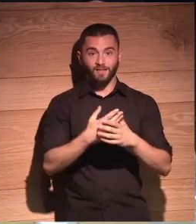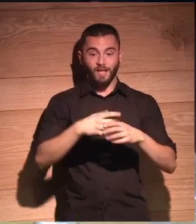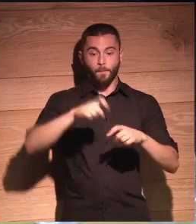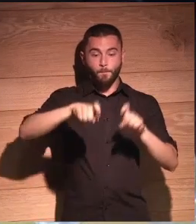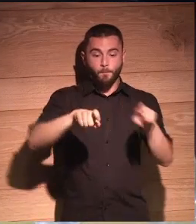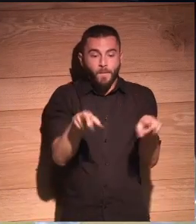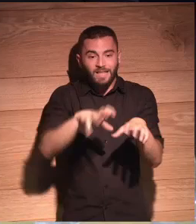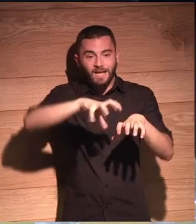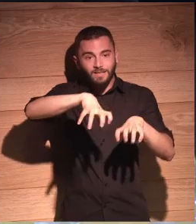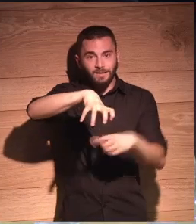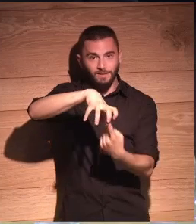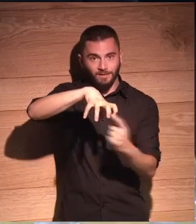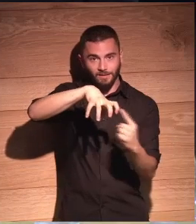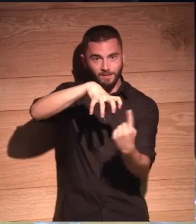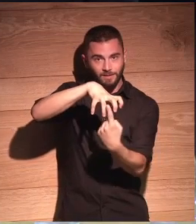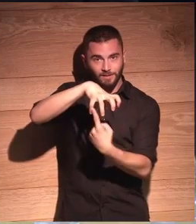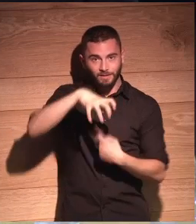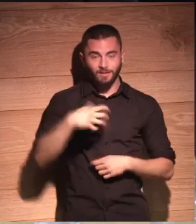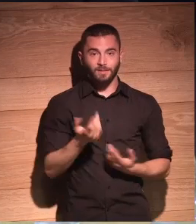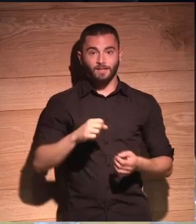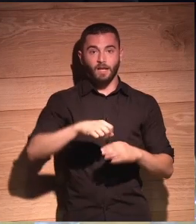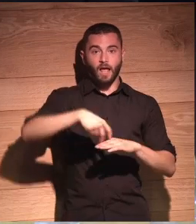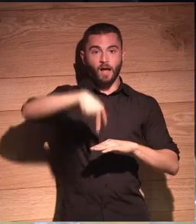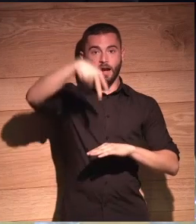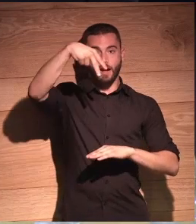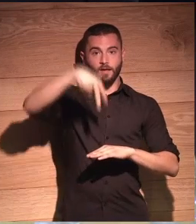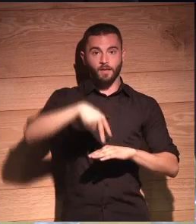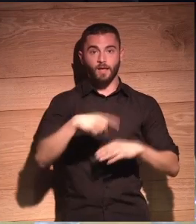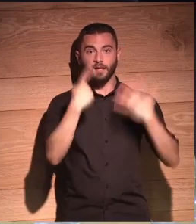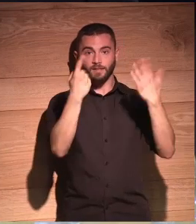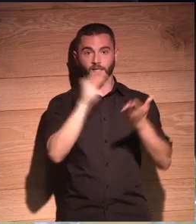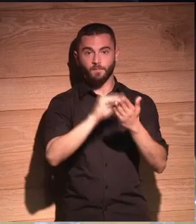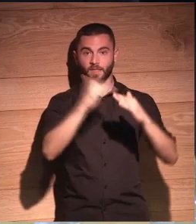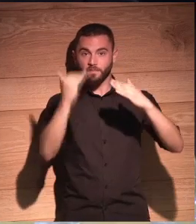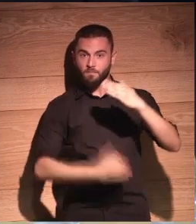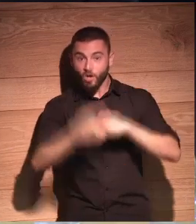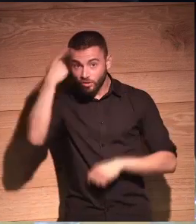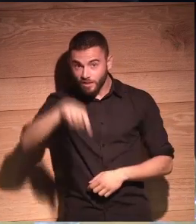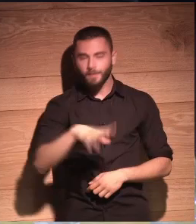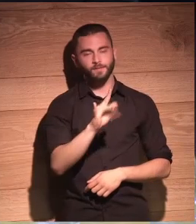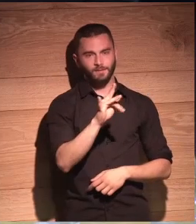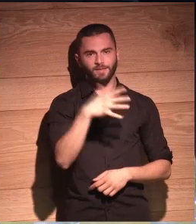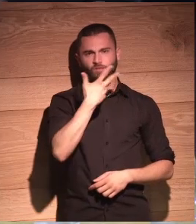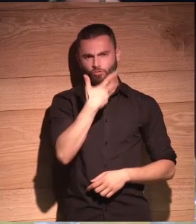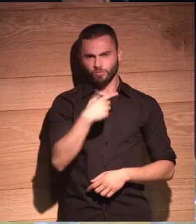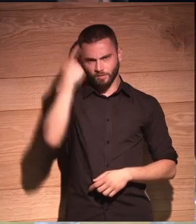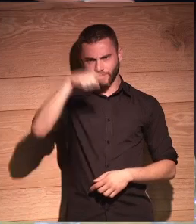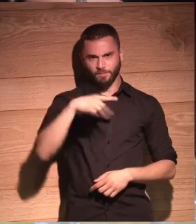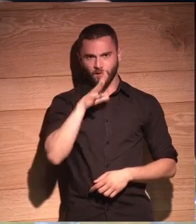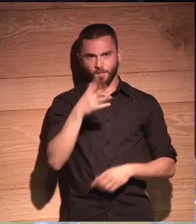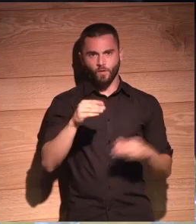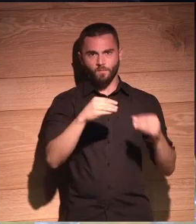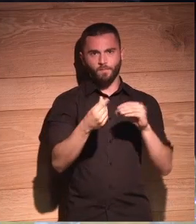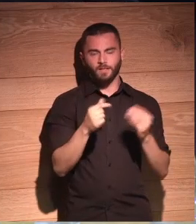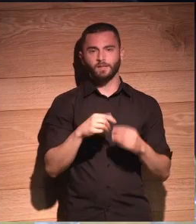patas, obviamente. ¿Y la gravedad, por ejemplo, que es 6 veces menor, eso sí se sabía? ¿O sí, porque conocemos bien la masa por efecto de